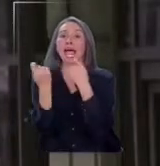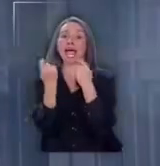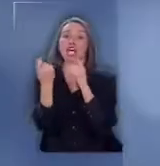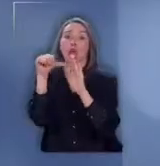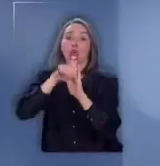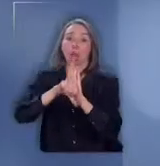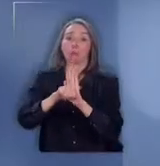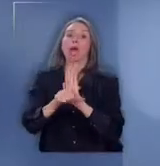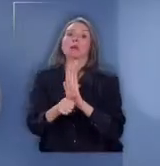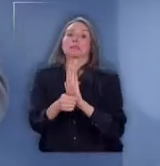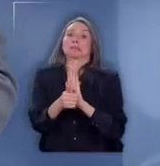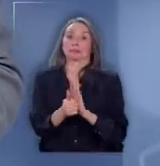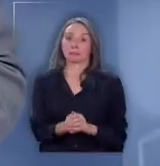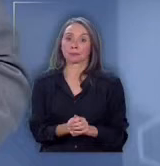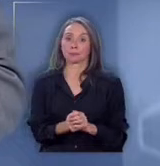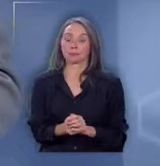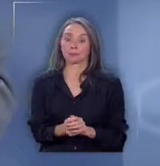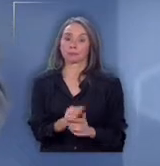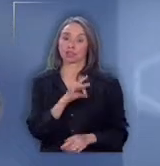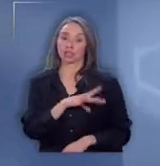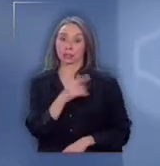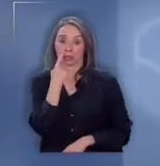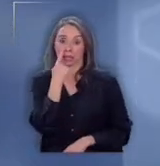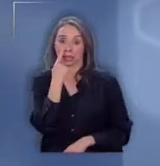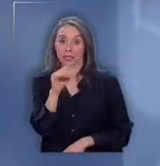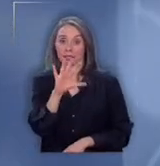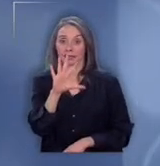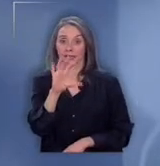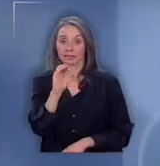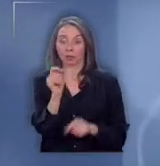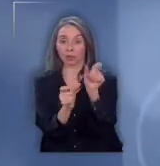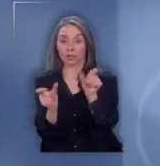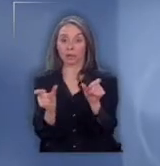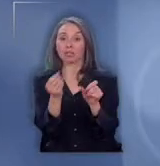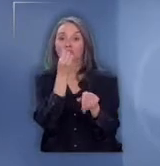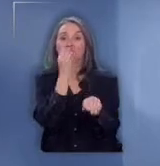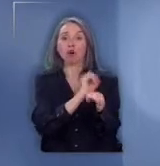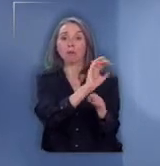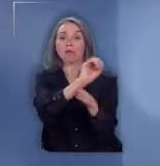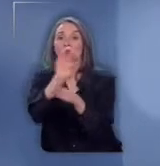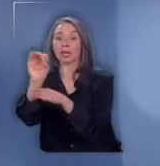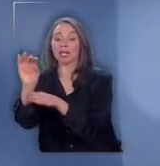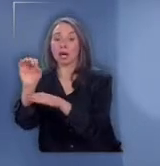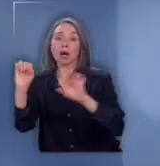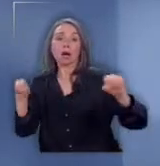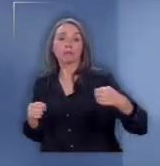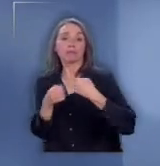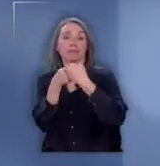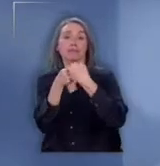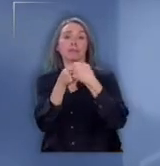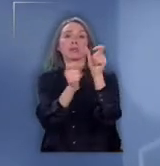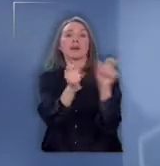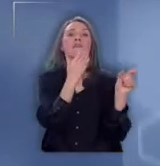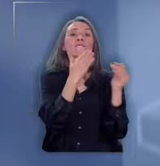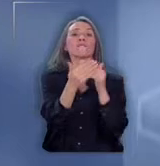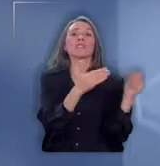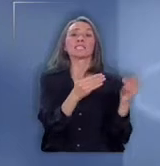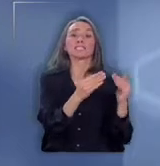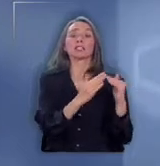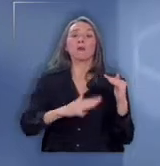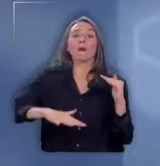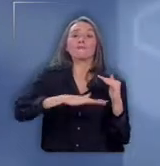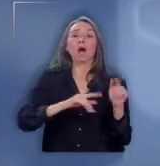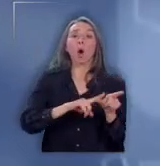economía y de regreso a nuestro país fíjese que al menos 50 repartidores de Delivery se enfrentaron violentamente a un grupo de vecinos Esto ocurrió en el barrio